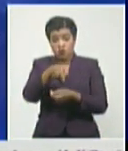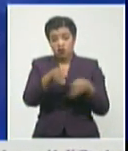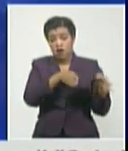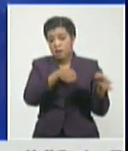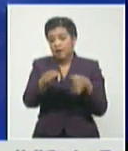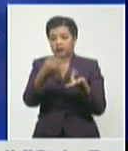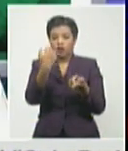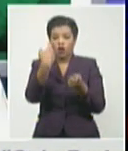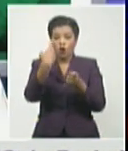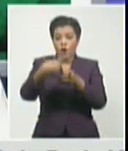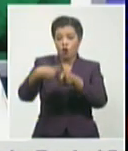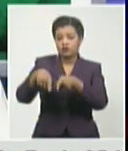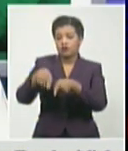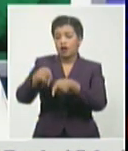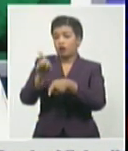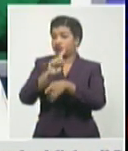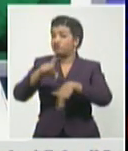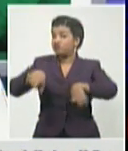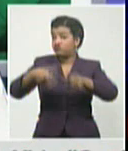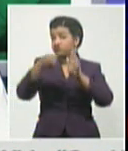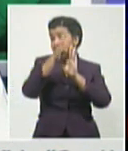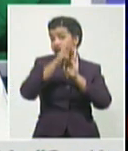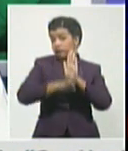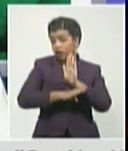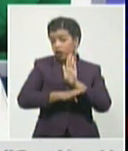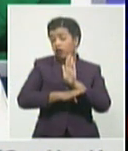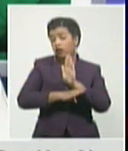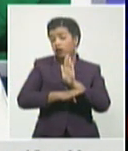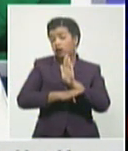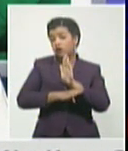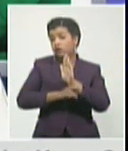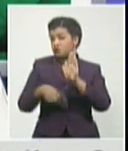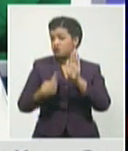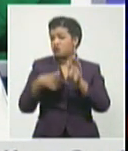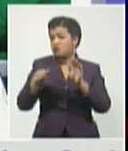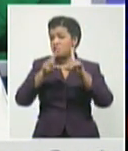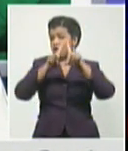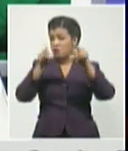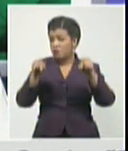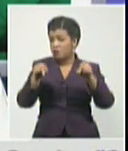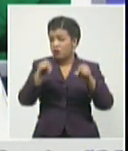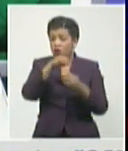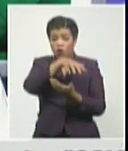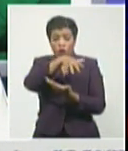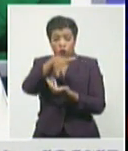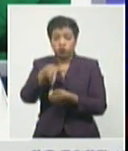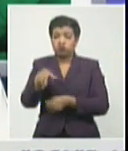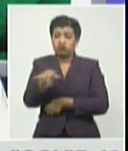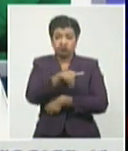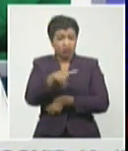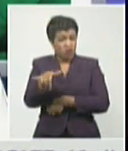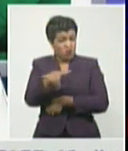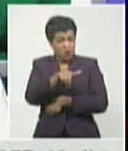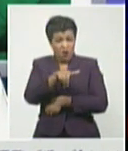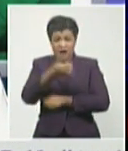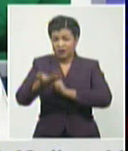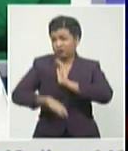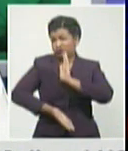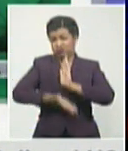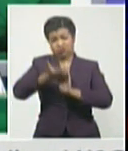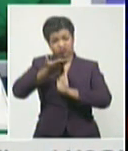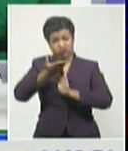que no se cumplen que pasen pasen como en el mundo a veces en forma superior